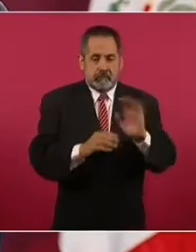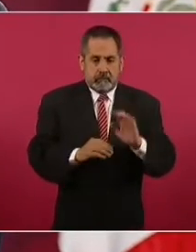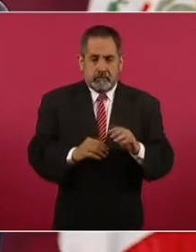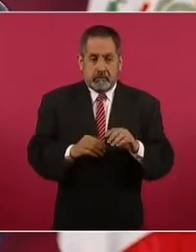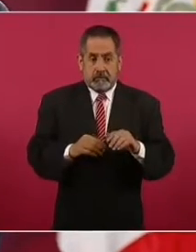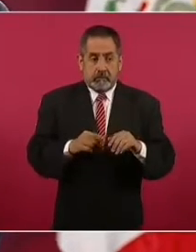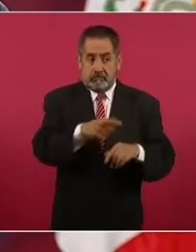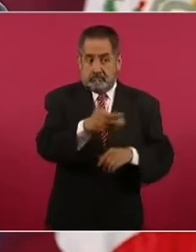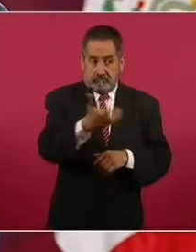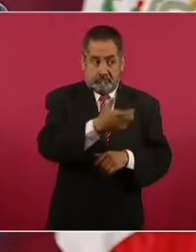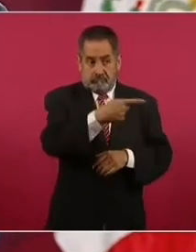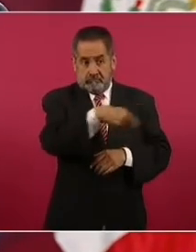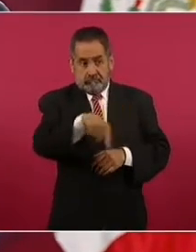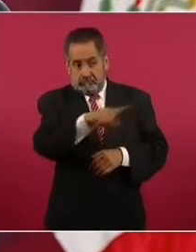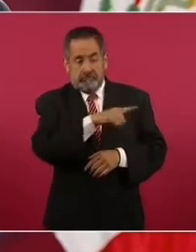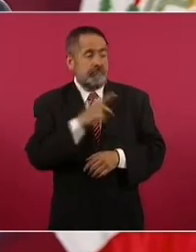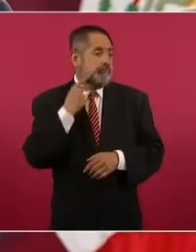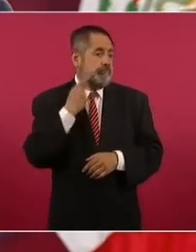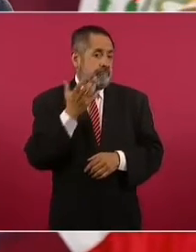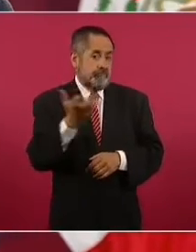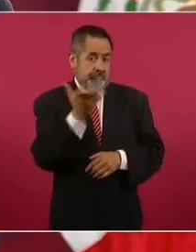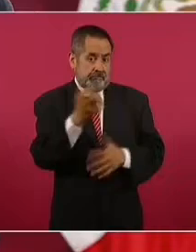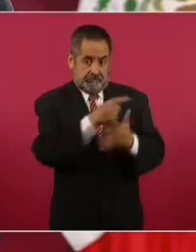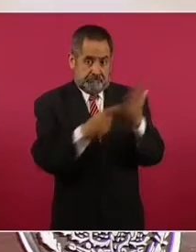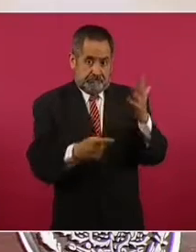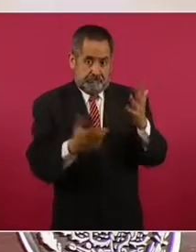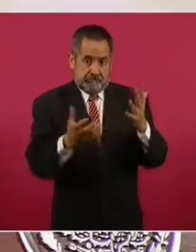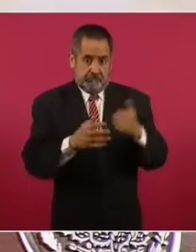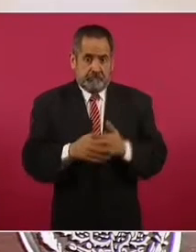impulsaron y llevaron a la práctica